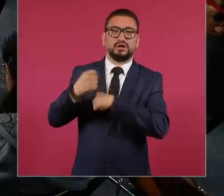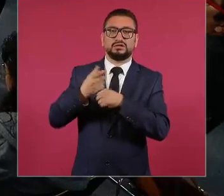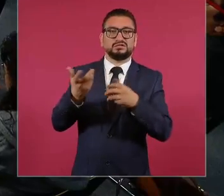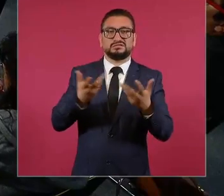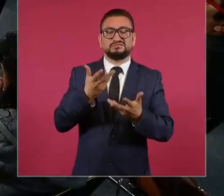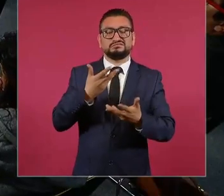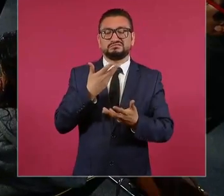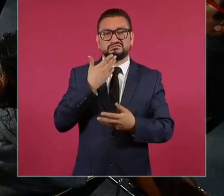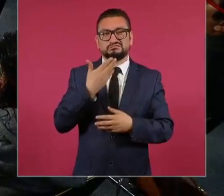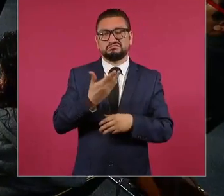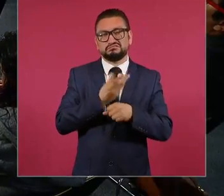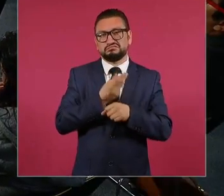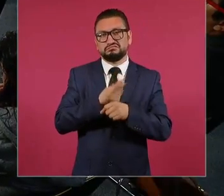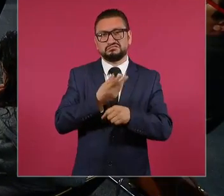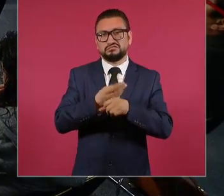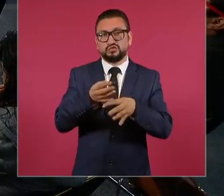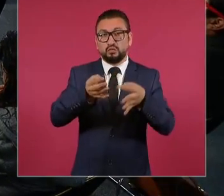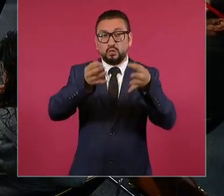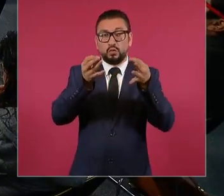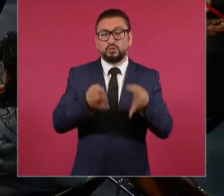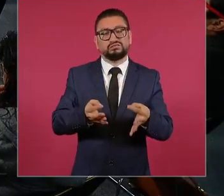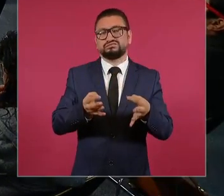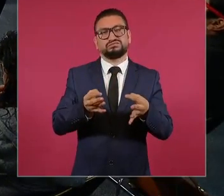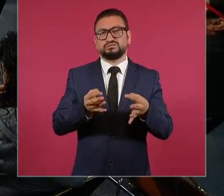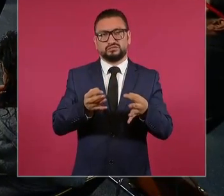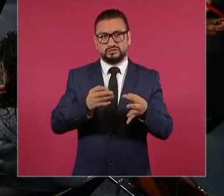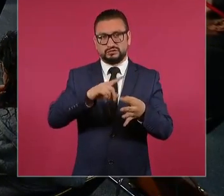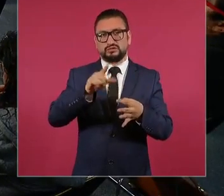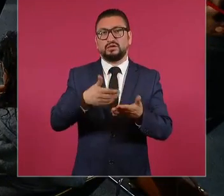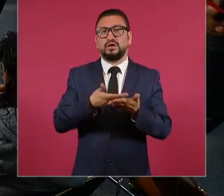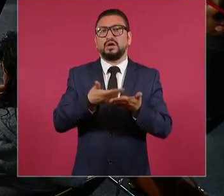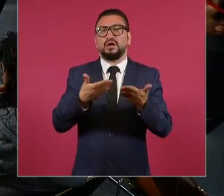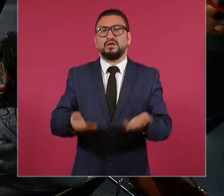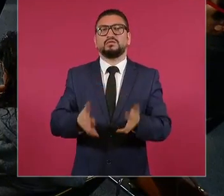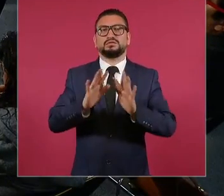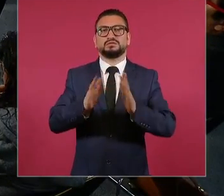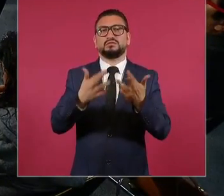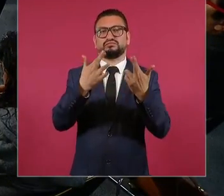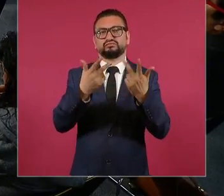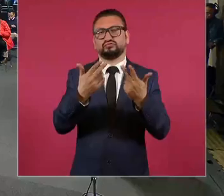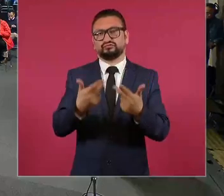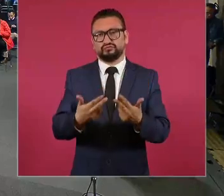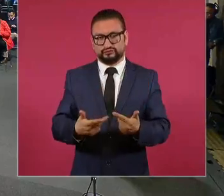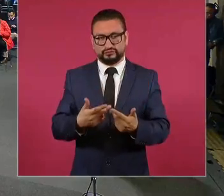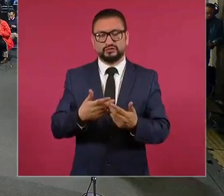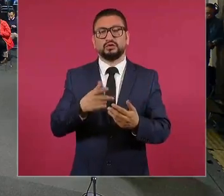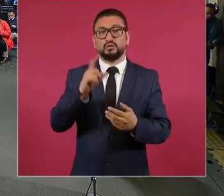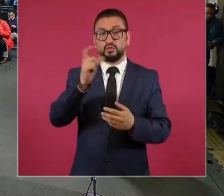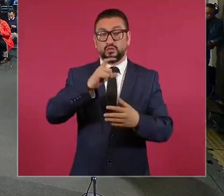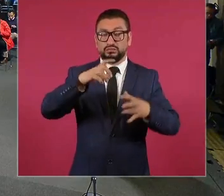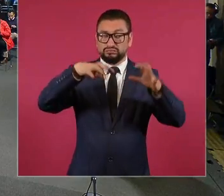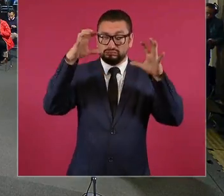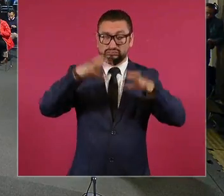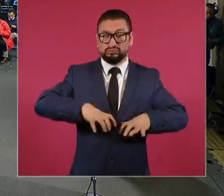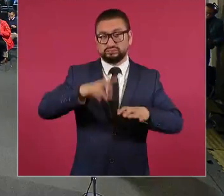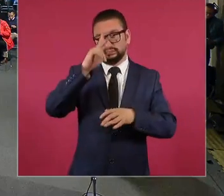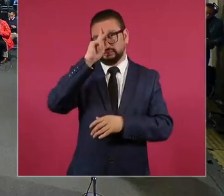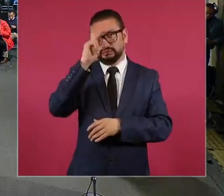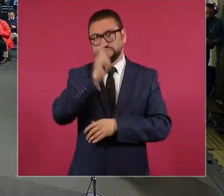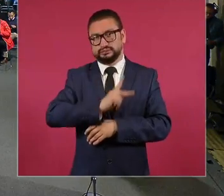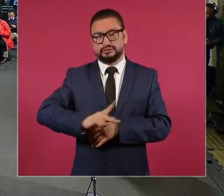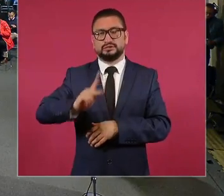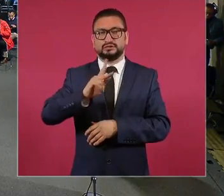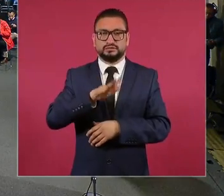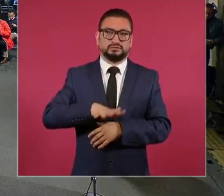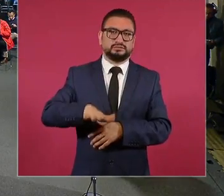de muy buena calidad y el día de hoy se ven los estragos, especialmente cuando llueve y se ponen en muy